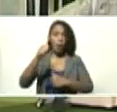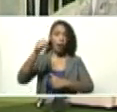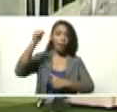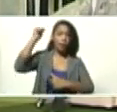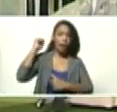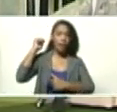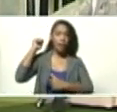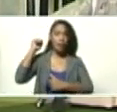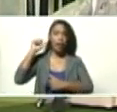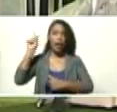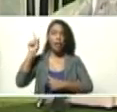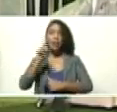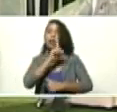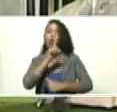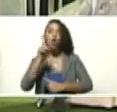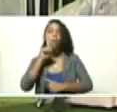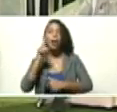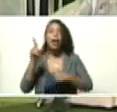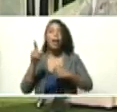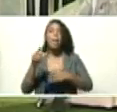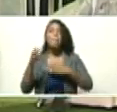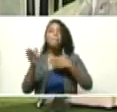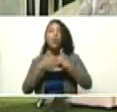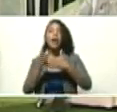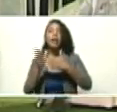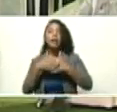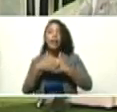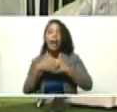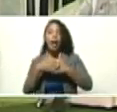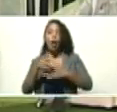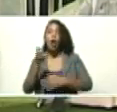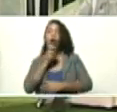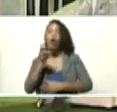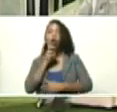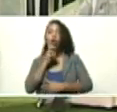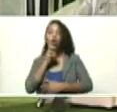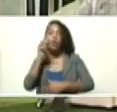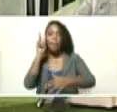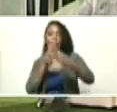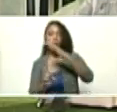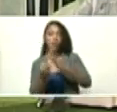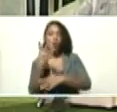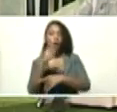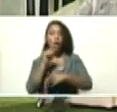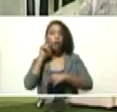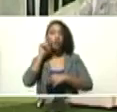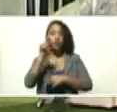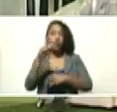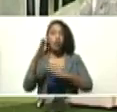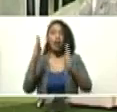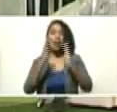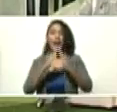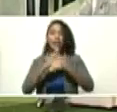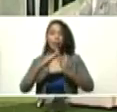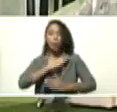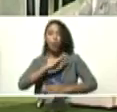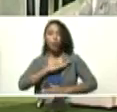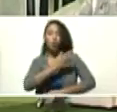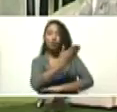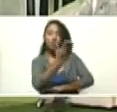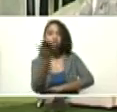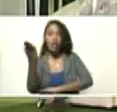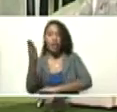es la llamada Puerta Dorada del Palacio de Miraflores. Esta es su casa, compañeras.